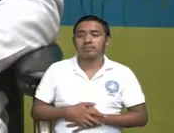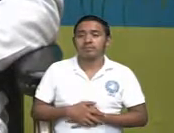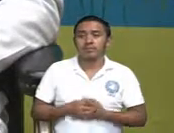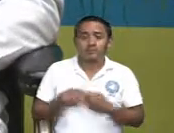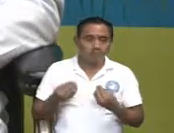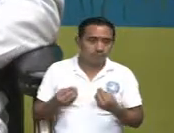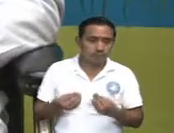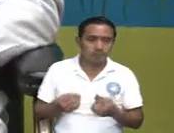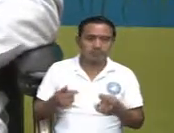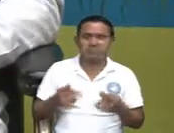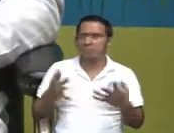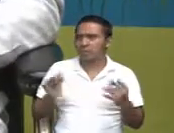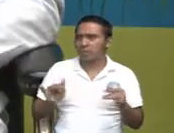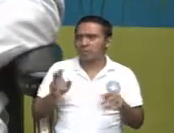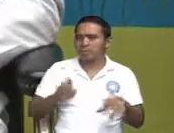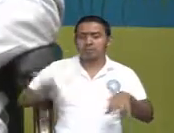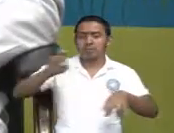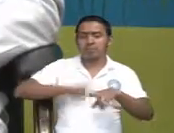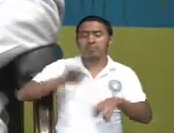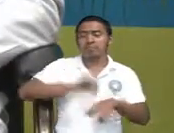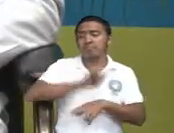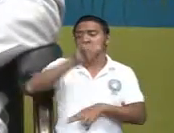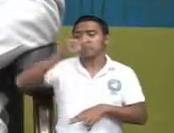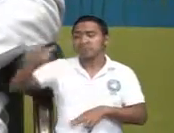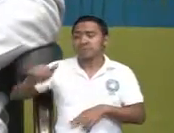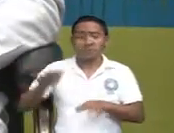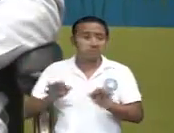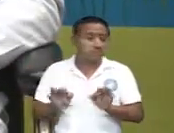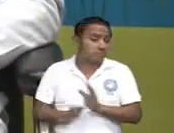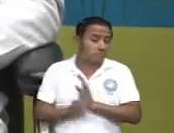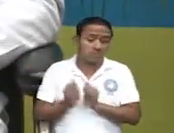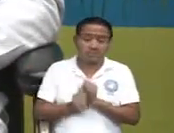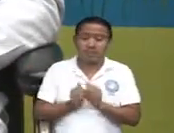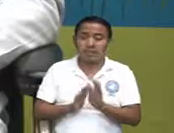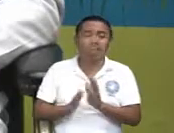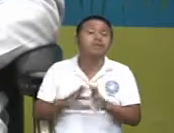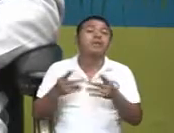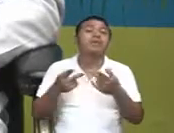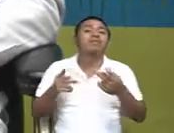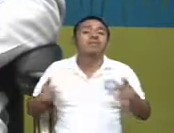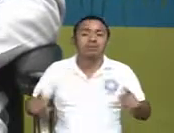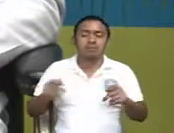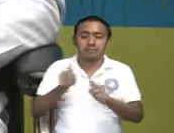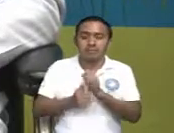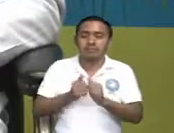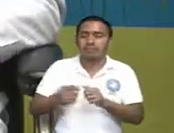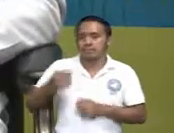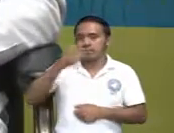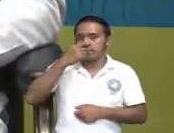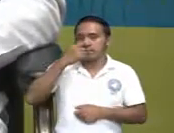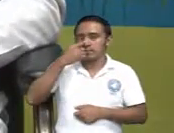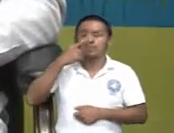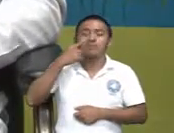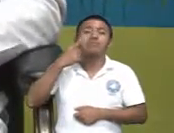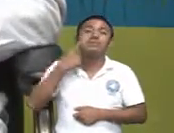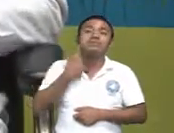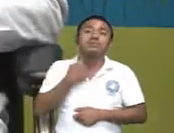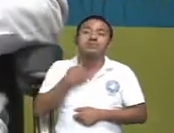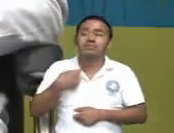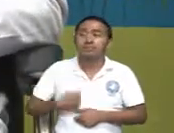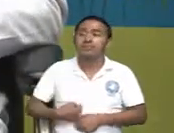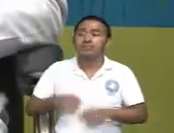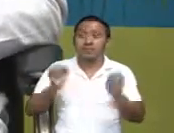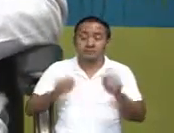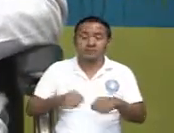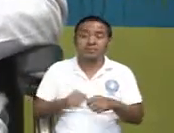mayoría pues se ha montado en avión y no le pasa nada verdad pero aquel que tiene un problema de la vía respiratoria si va propenso a padecer